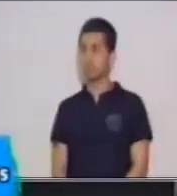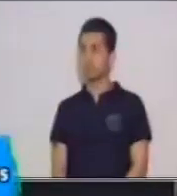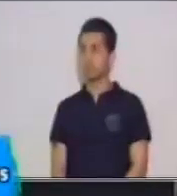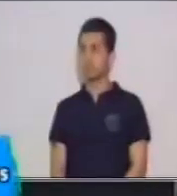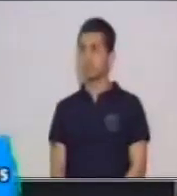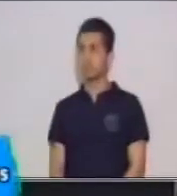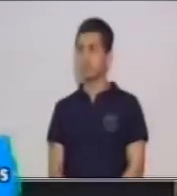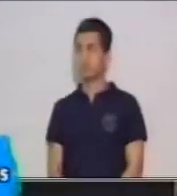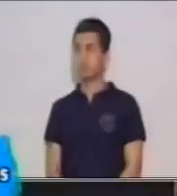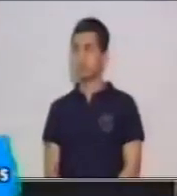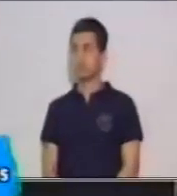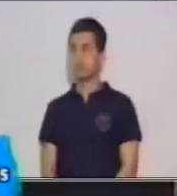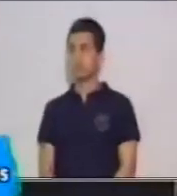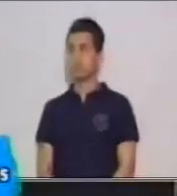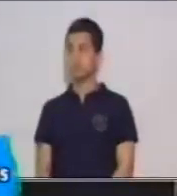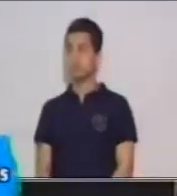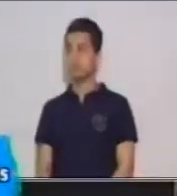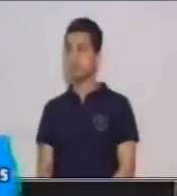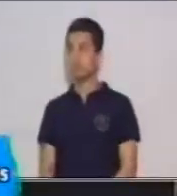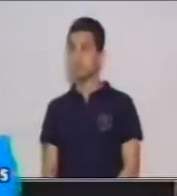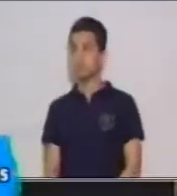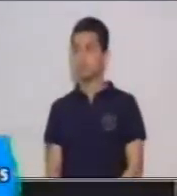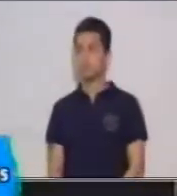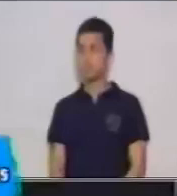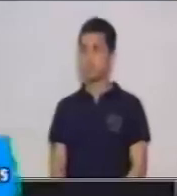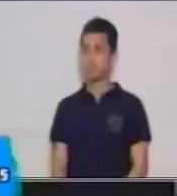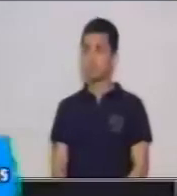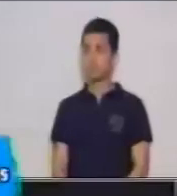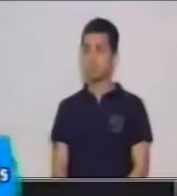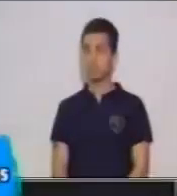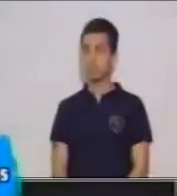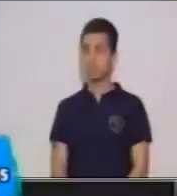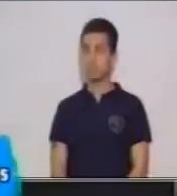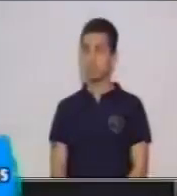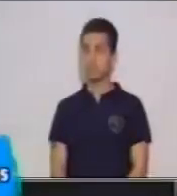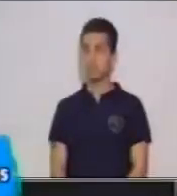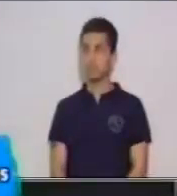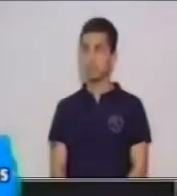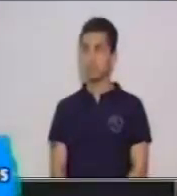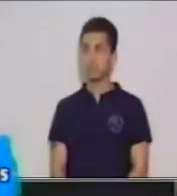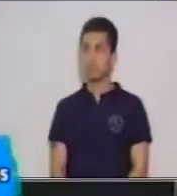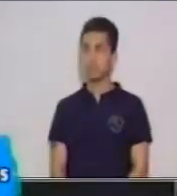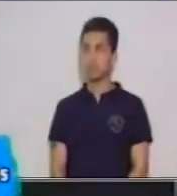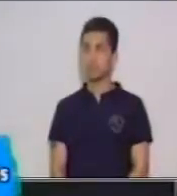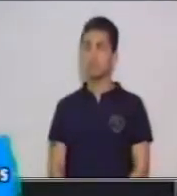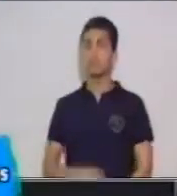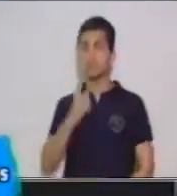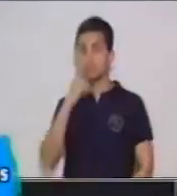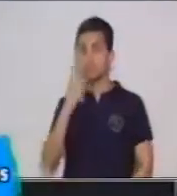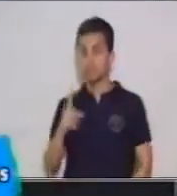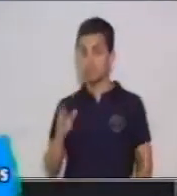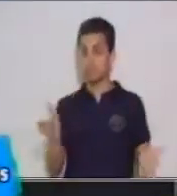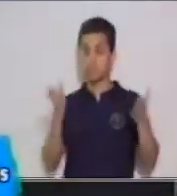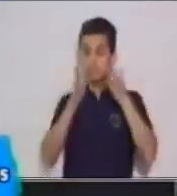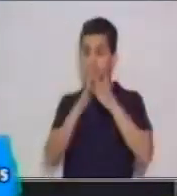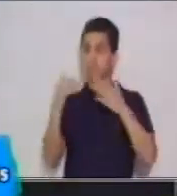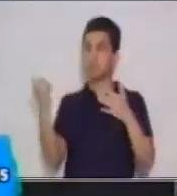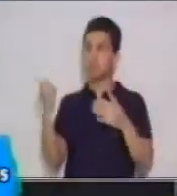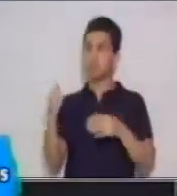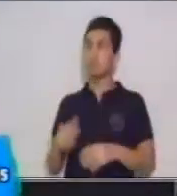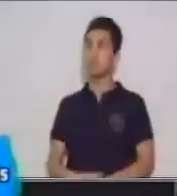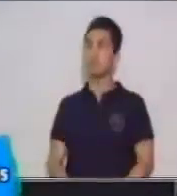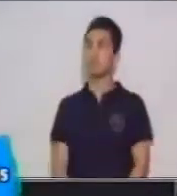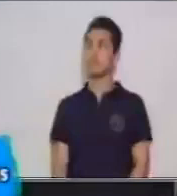le cortas el espacio que tiene. Y te va a quedar así como el triángulo. Ese triángulo le vas a